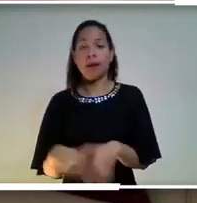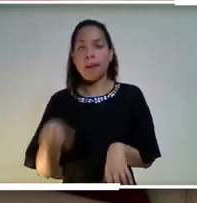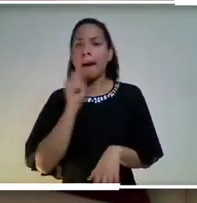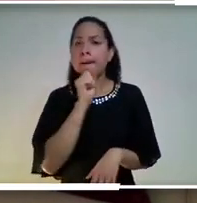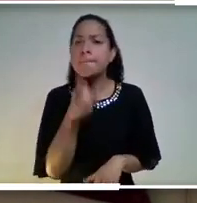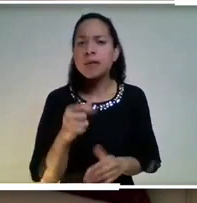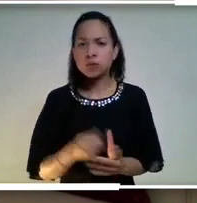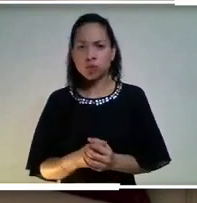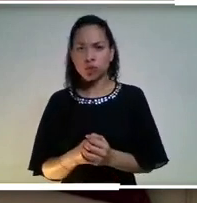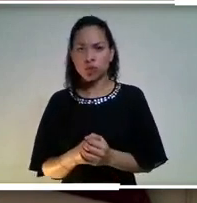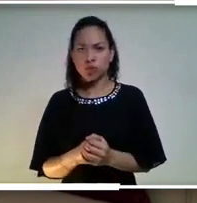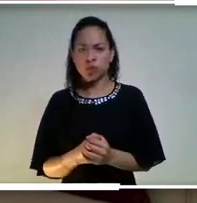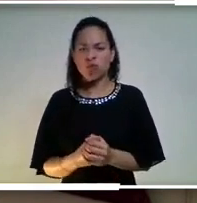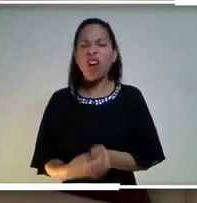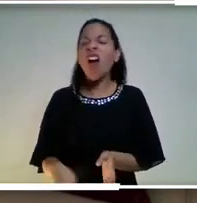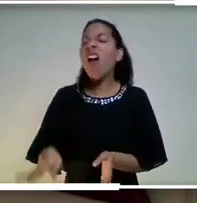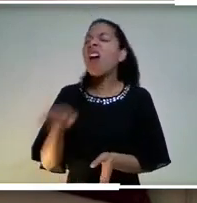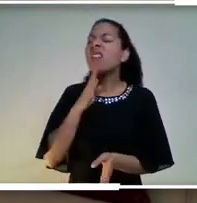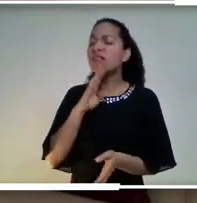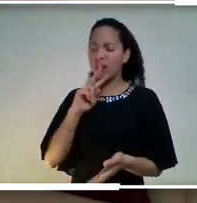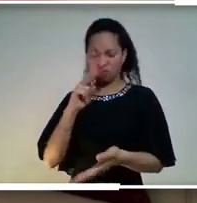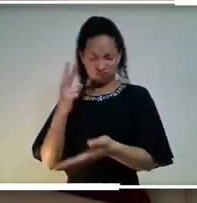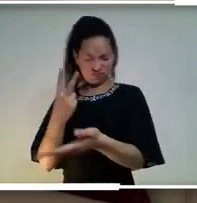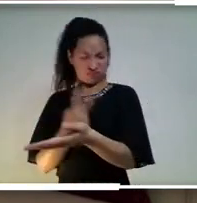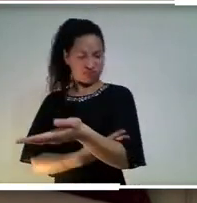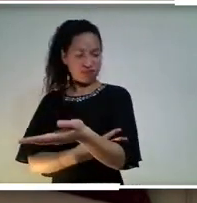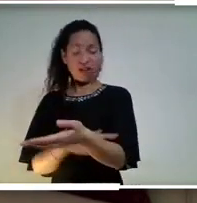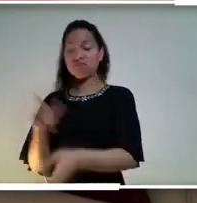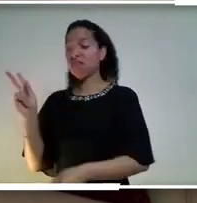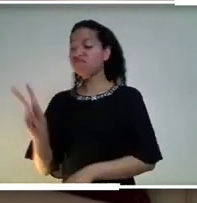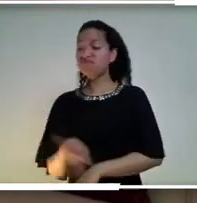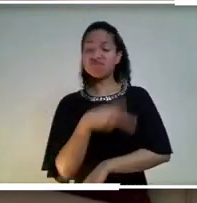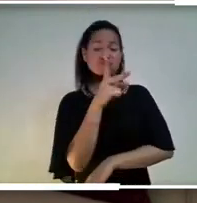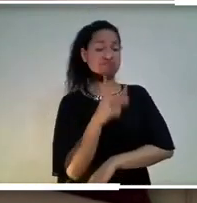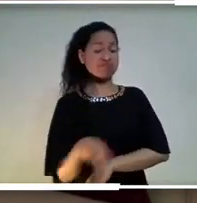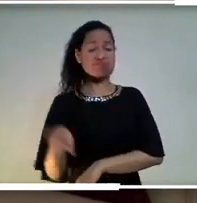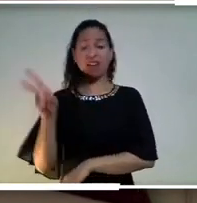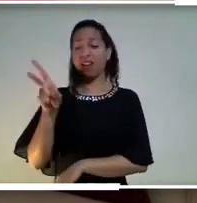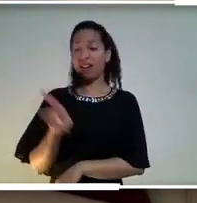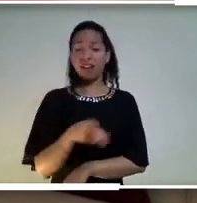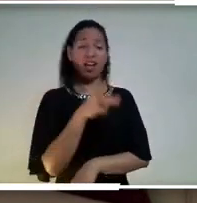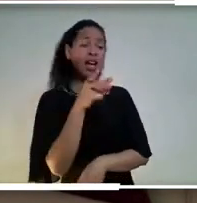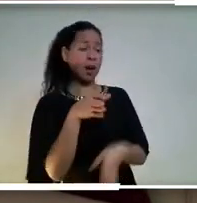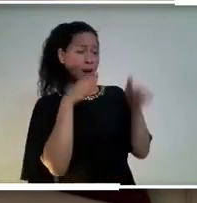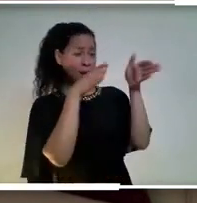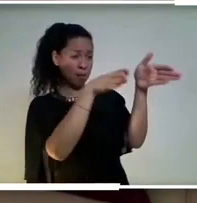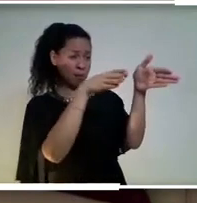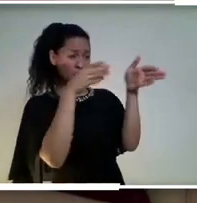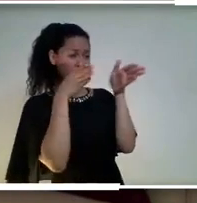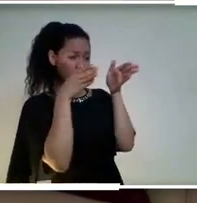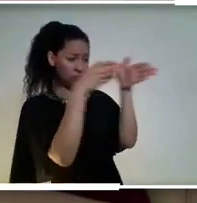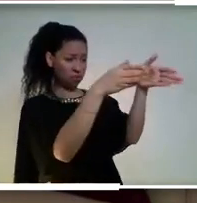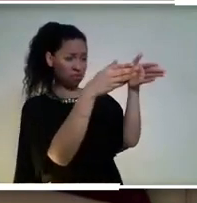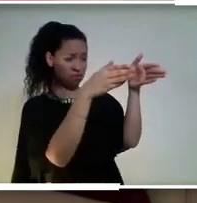una vueltita por el cementerio a media noche con luna llena en un viernes 13